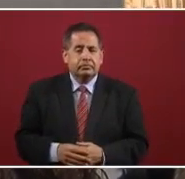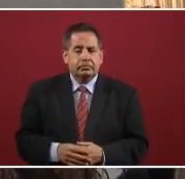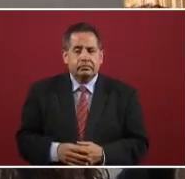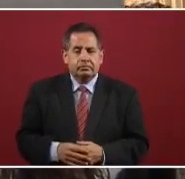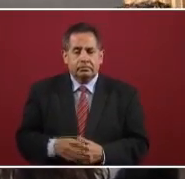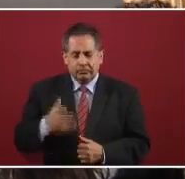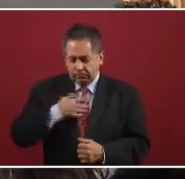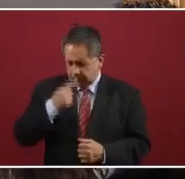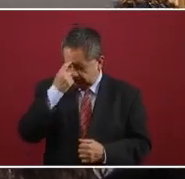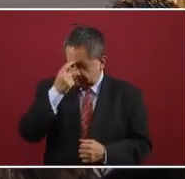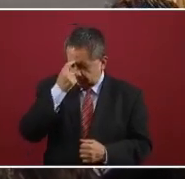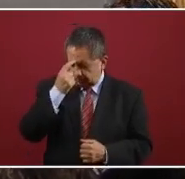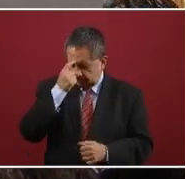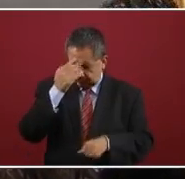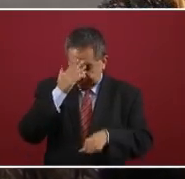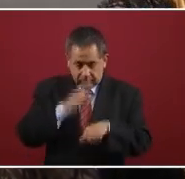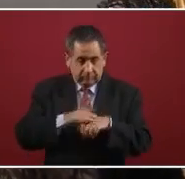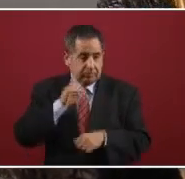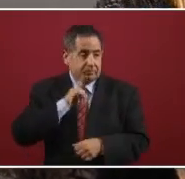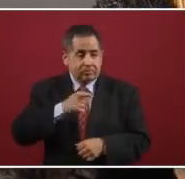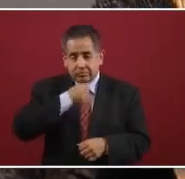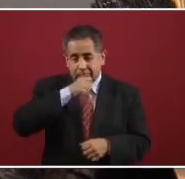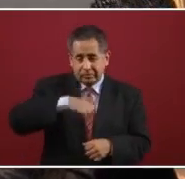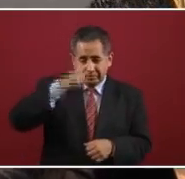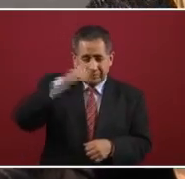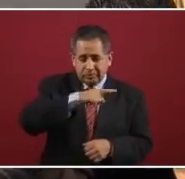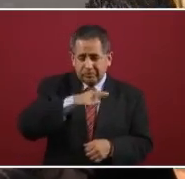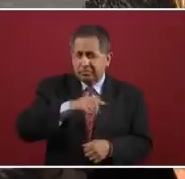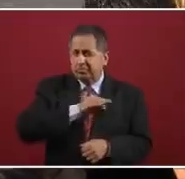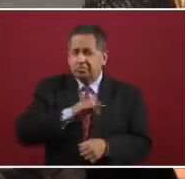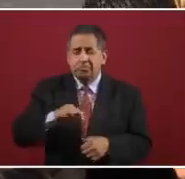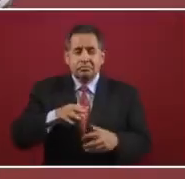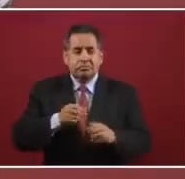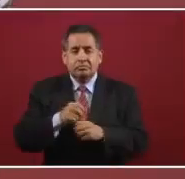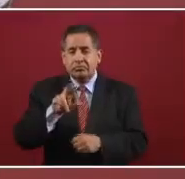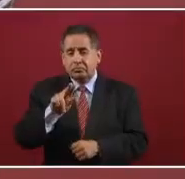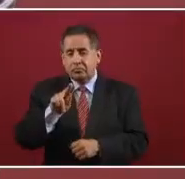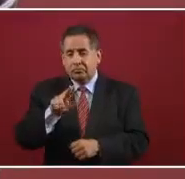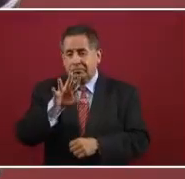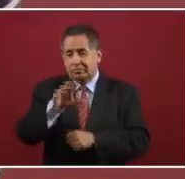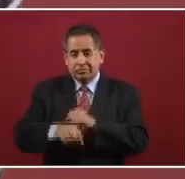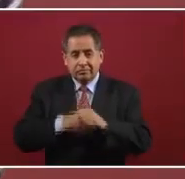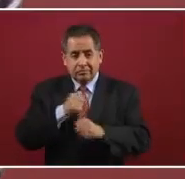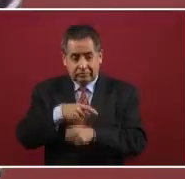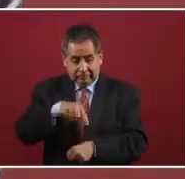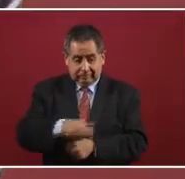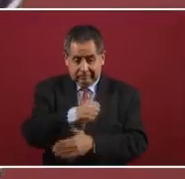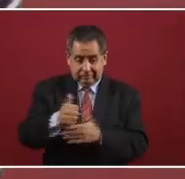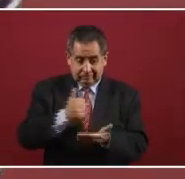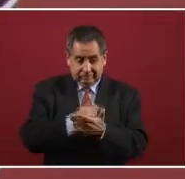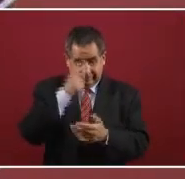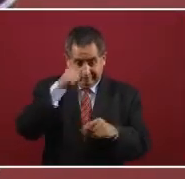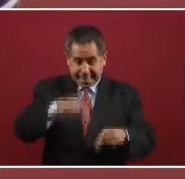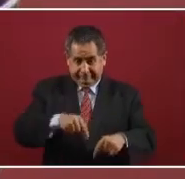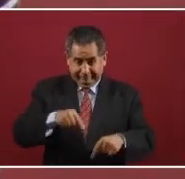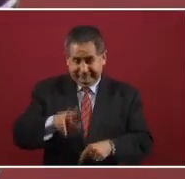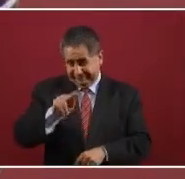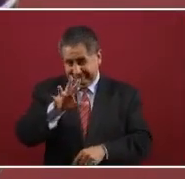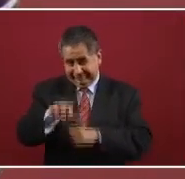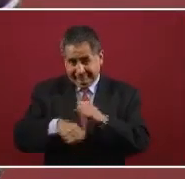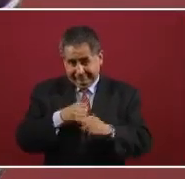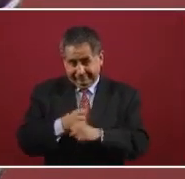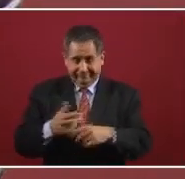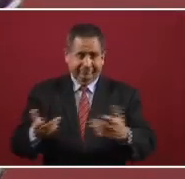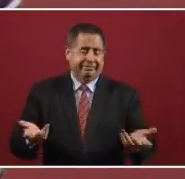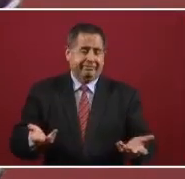Tengo presente el caso de una señora de cerca de 85 años, presa aquí en la Ciudad de México. Entonces,